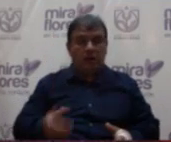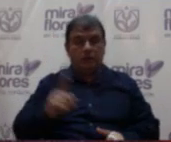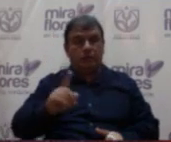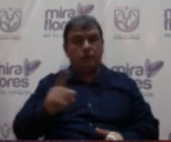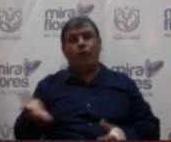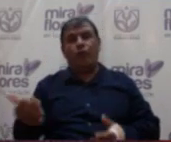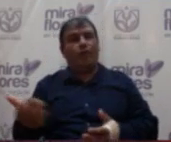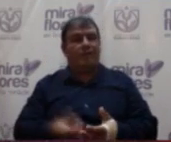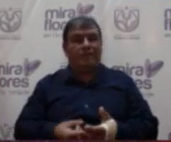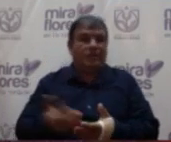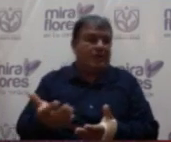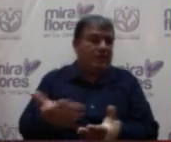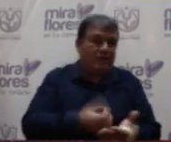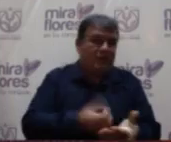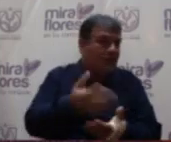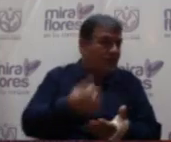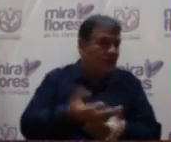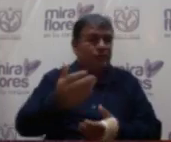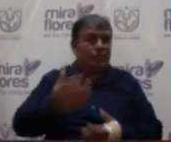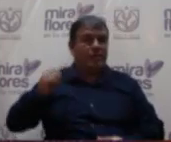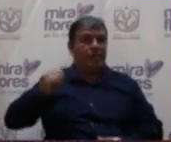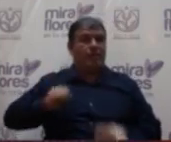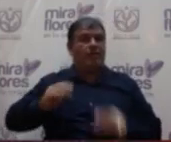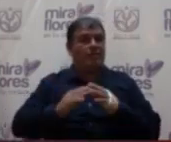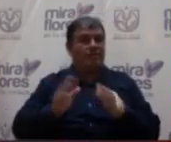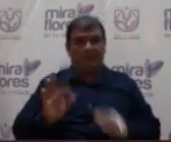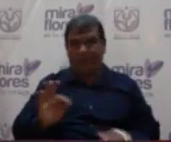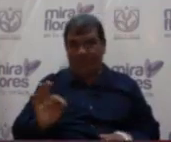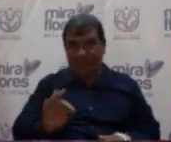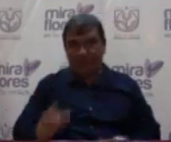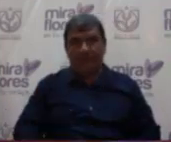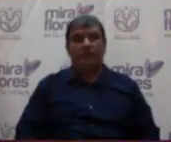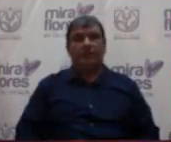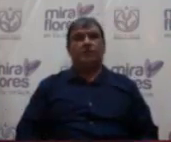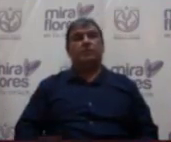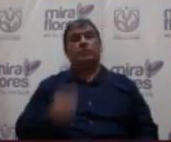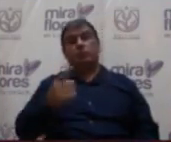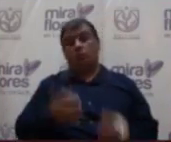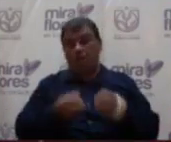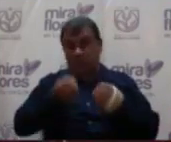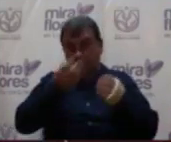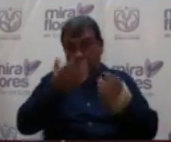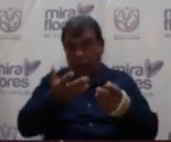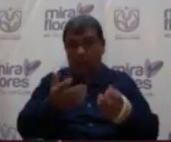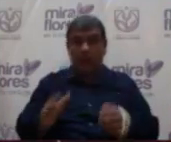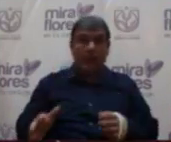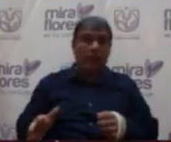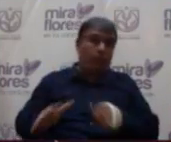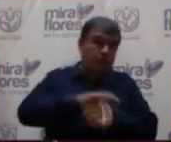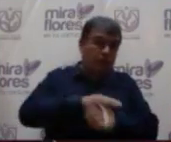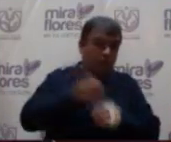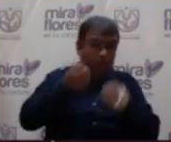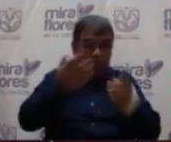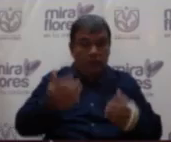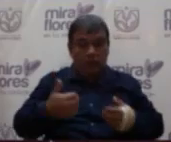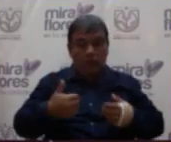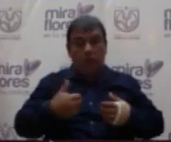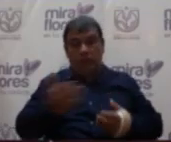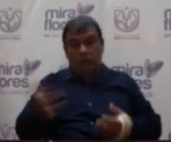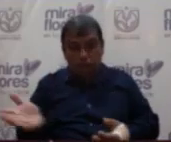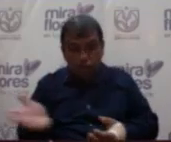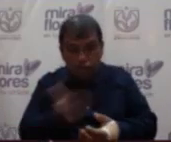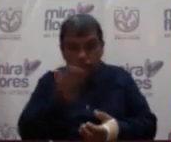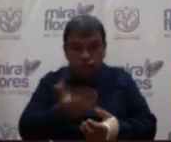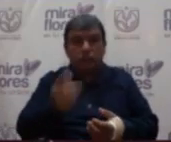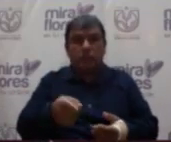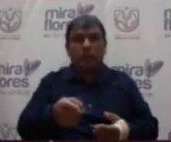no irrogará gasto económico para la Municipalidad de Miraflores. Bien, solo para informar o complementar la información que ustedes tienen en